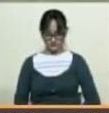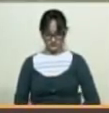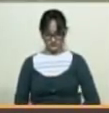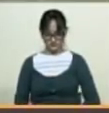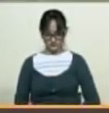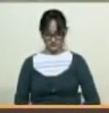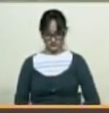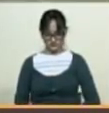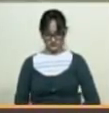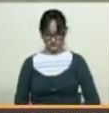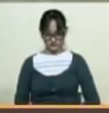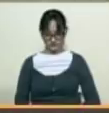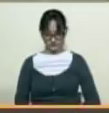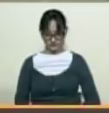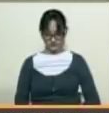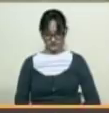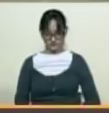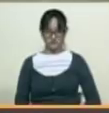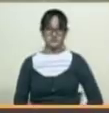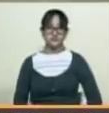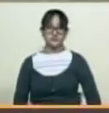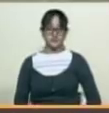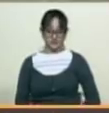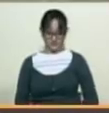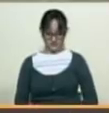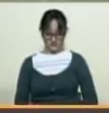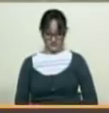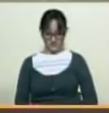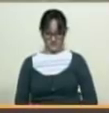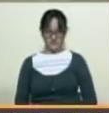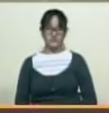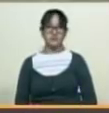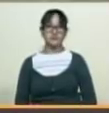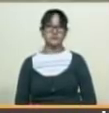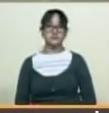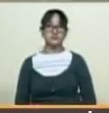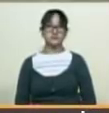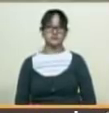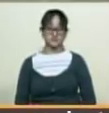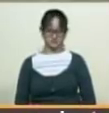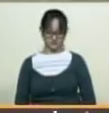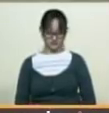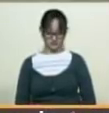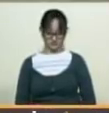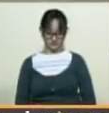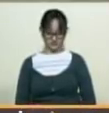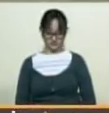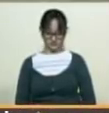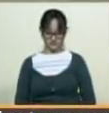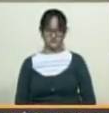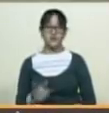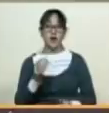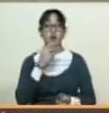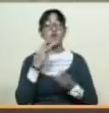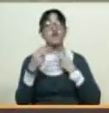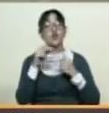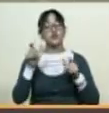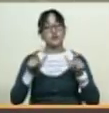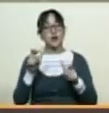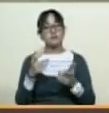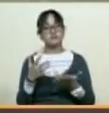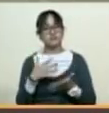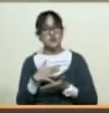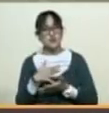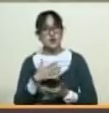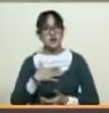Buenas tardes, Presidenta. Voy a insistir con las sanciones que se podrían aplicar a aquellos voceros que llamen a